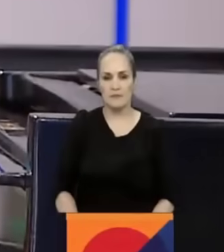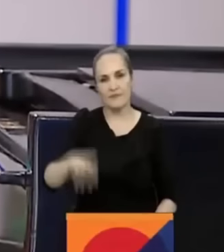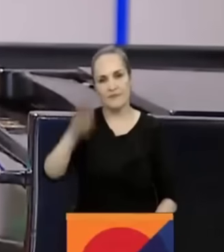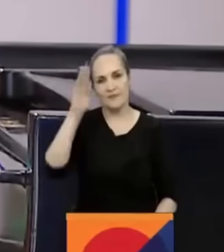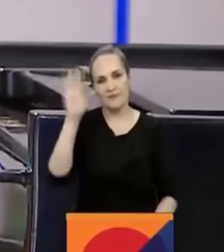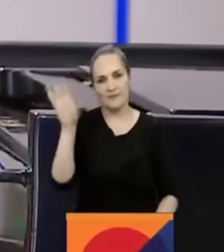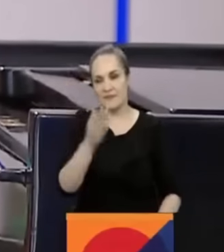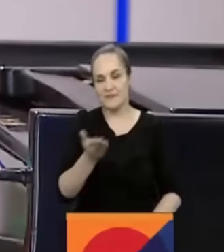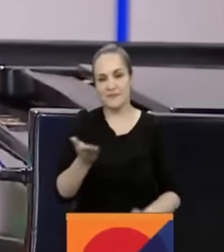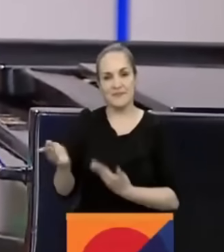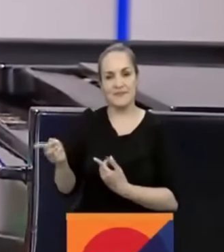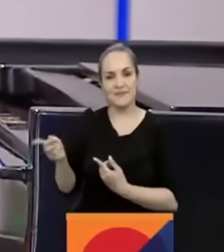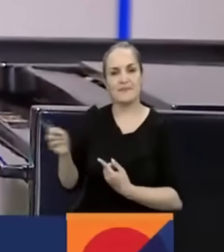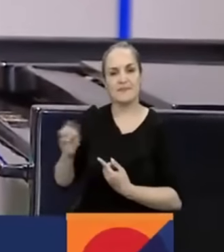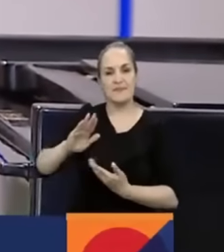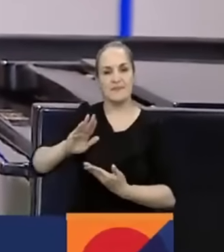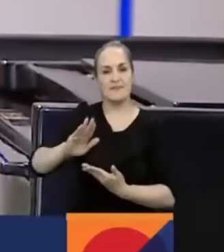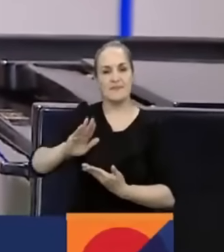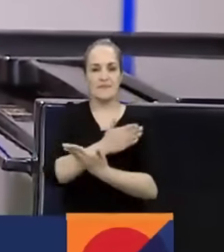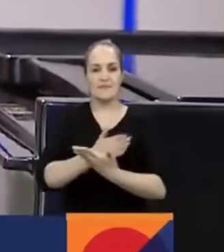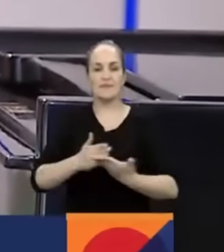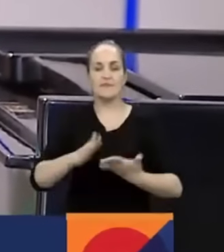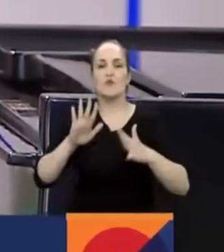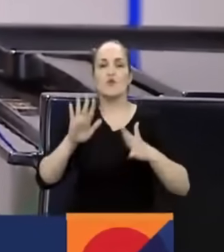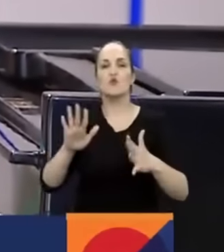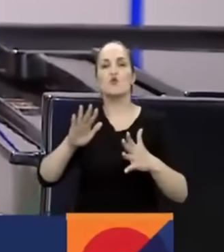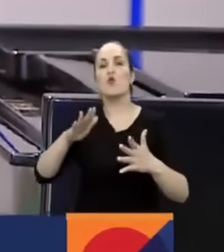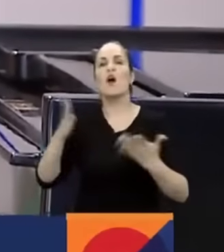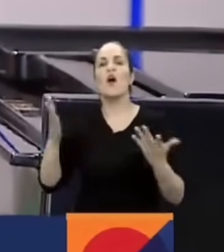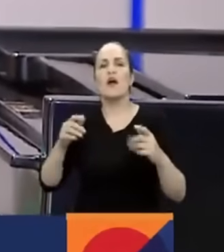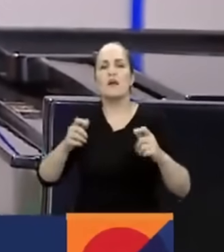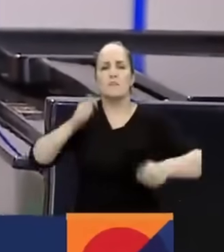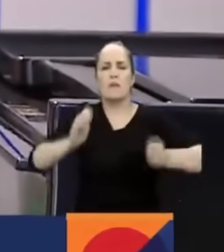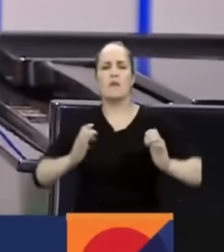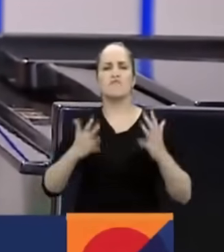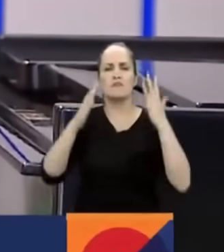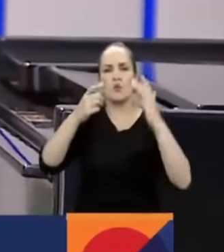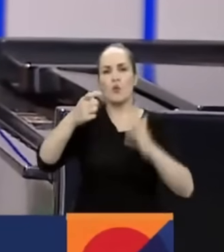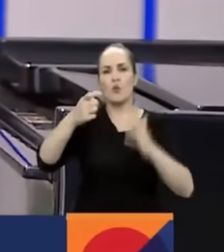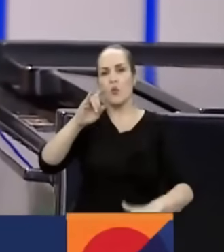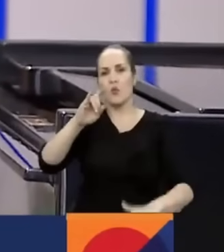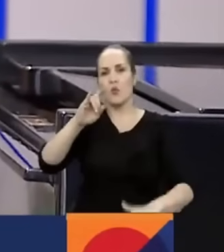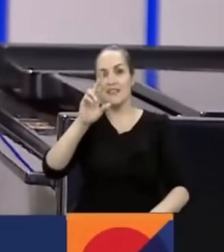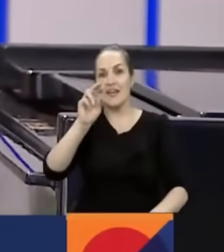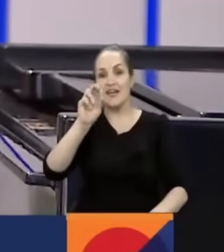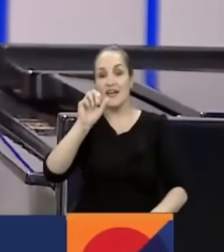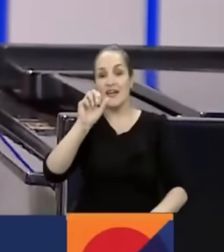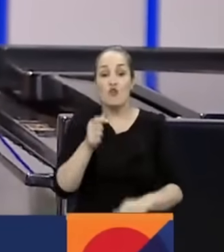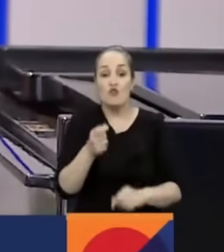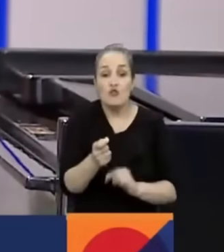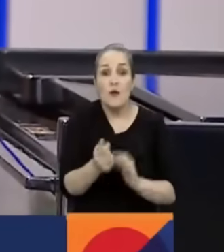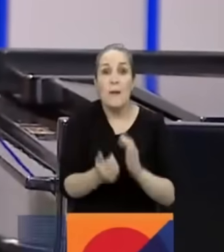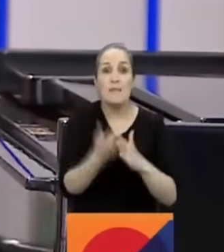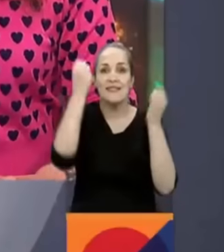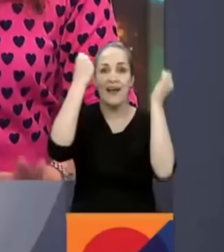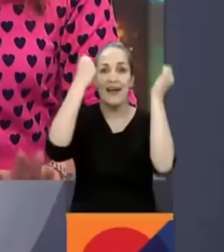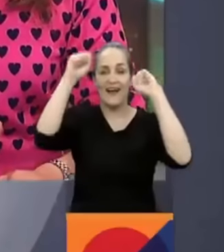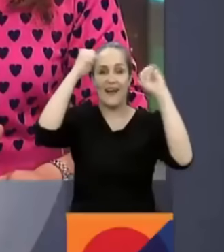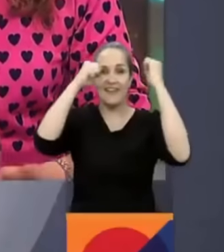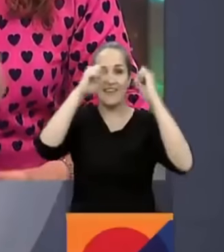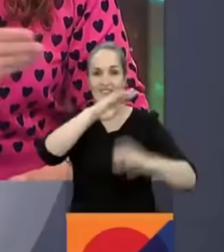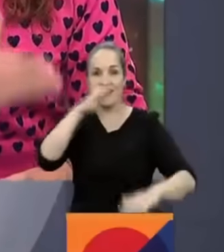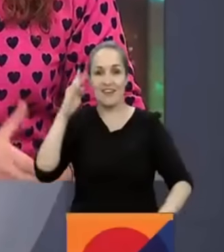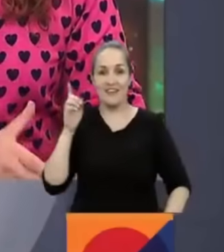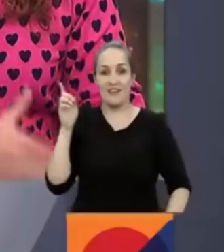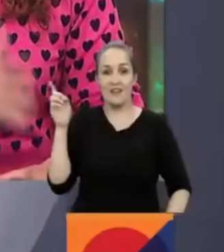Hola a todos, hoy los recibo con esto que se llama La Guacherna y es de Mili y los vecinos porque estamos muy cerquita a que comience el Carnaval de Barranquilla, que